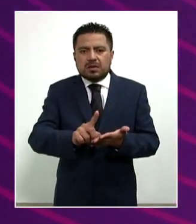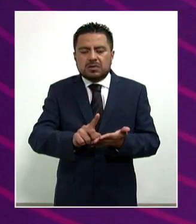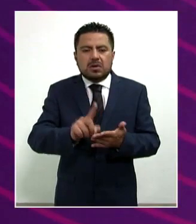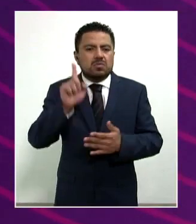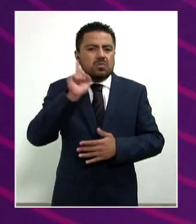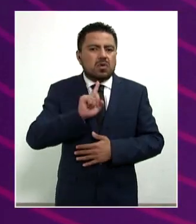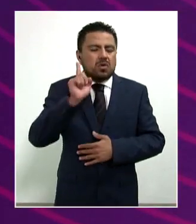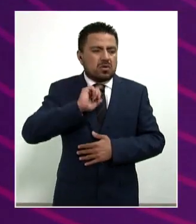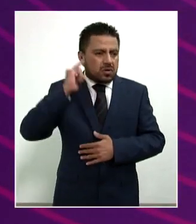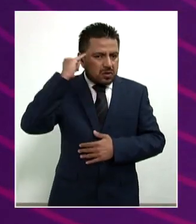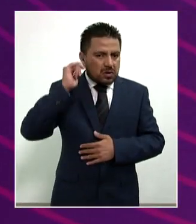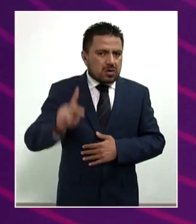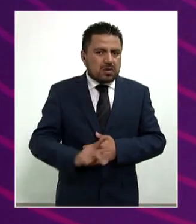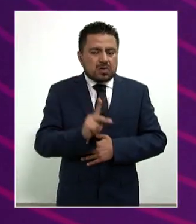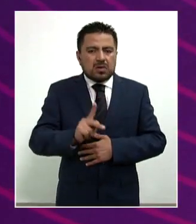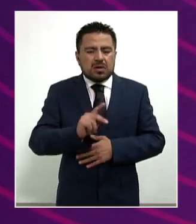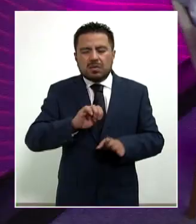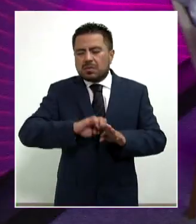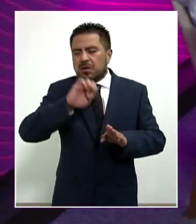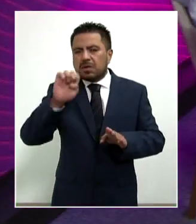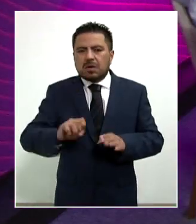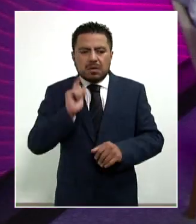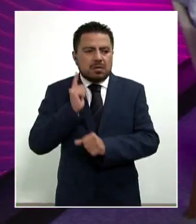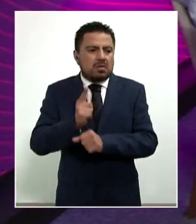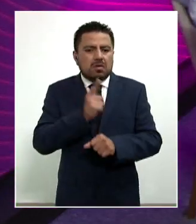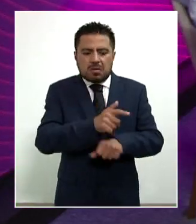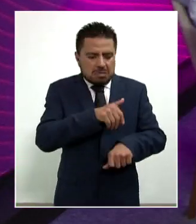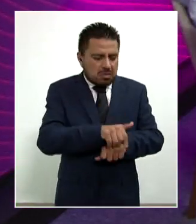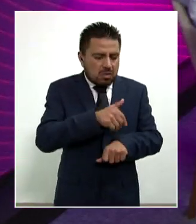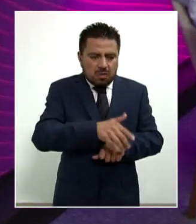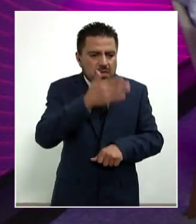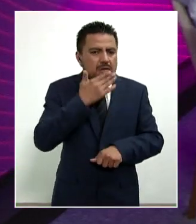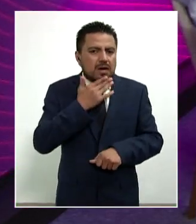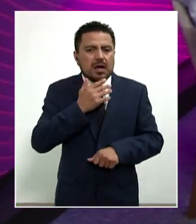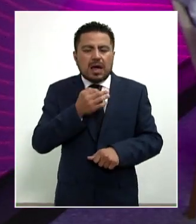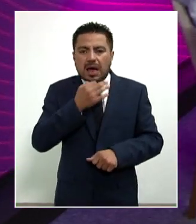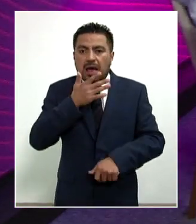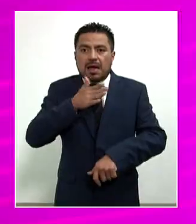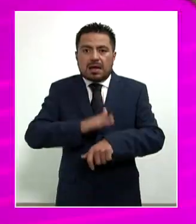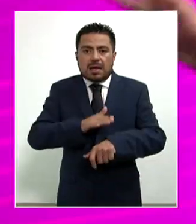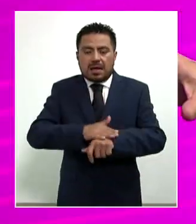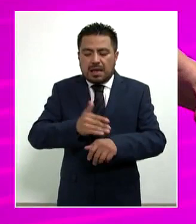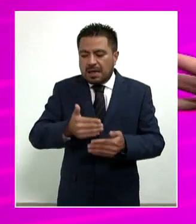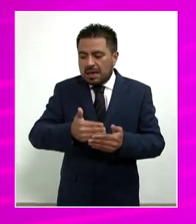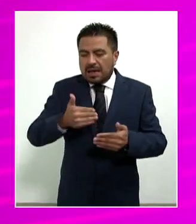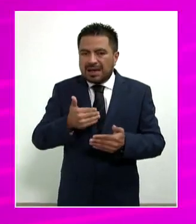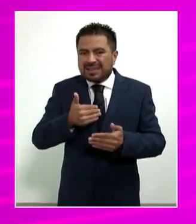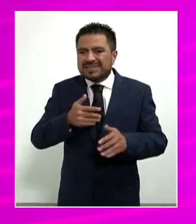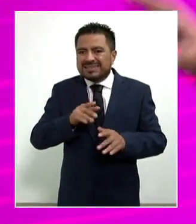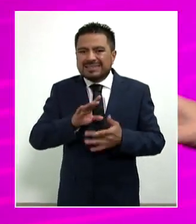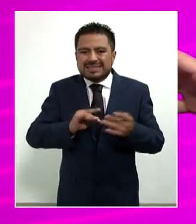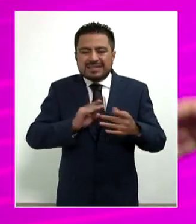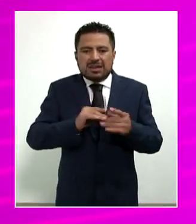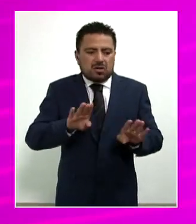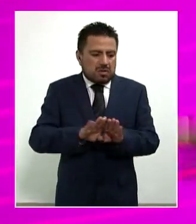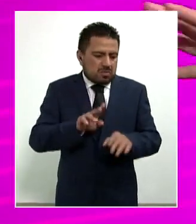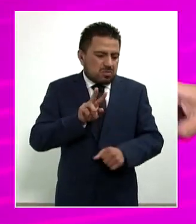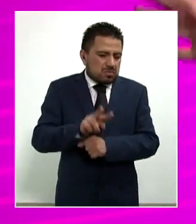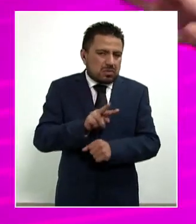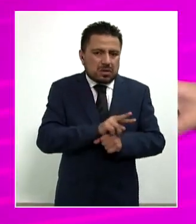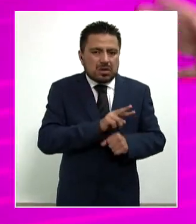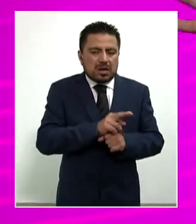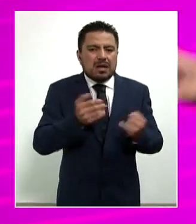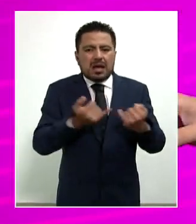Las mujeres indígenas, por ejemplo, sin ver ninguna cifra, podemos anticipar, por lo que se dijo, las cargas de cuidado, pero además